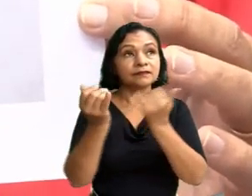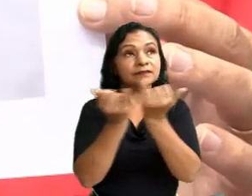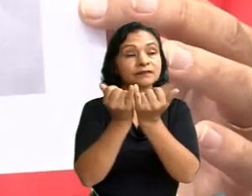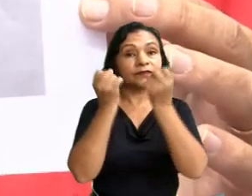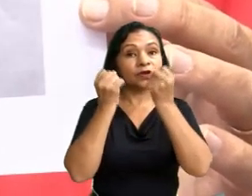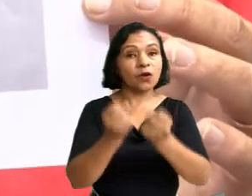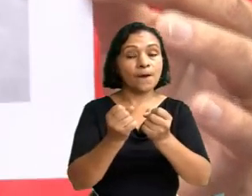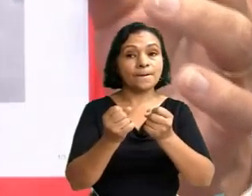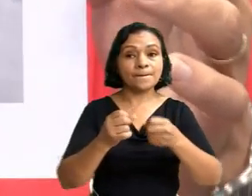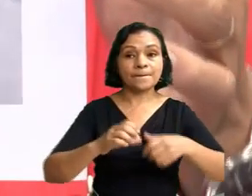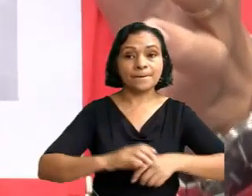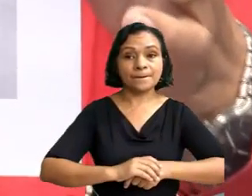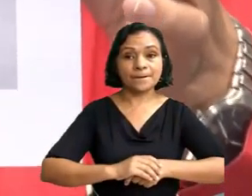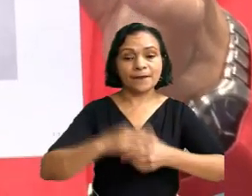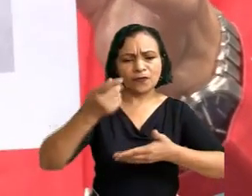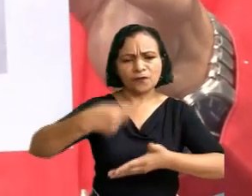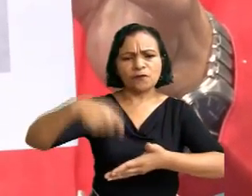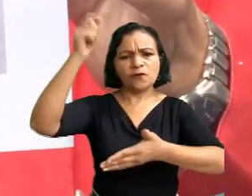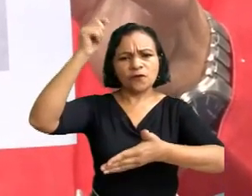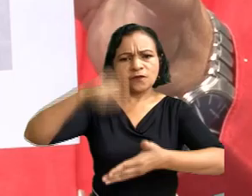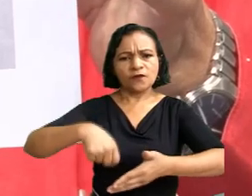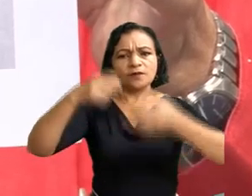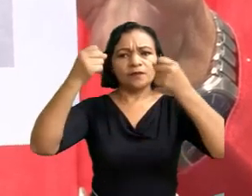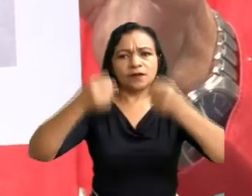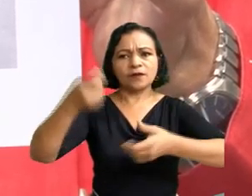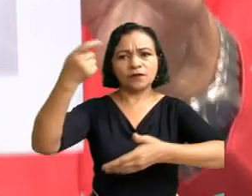donde él firma